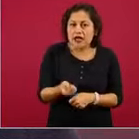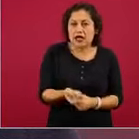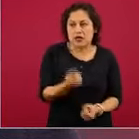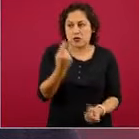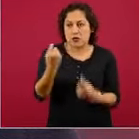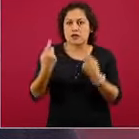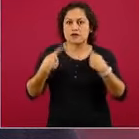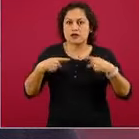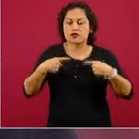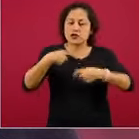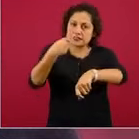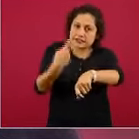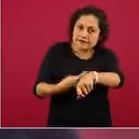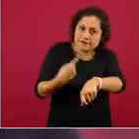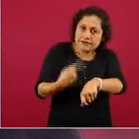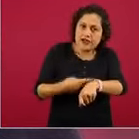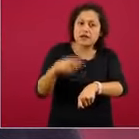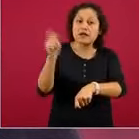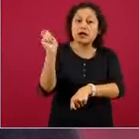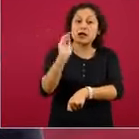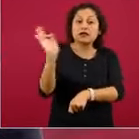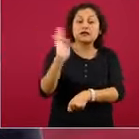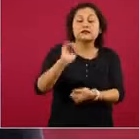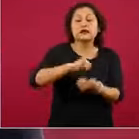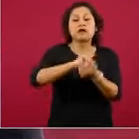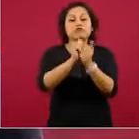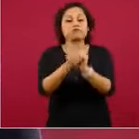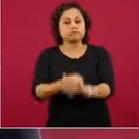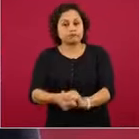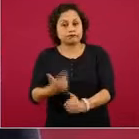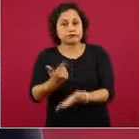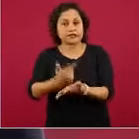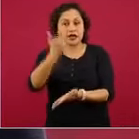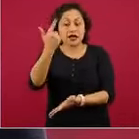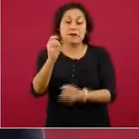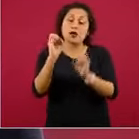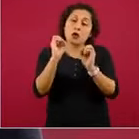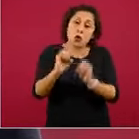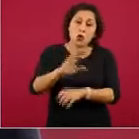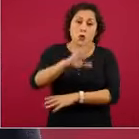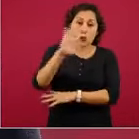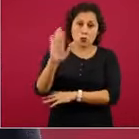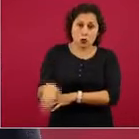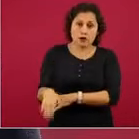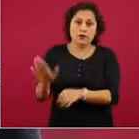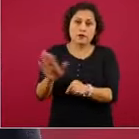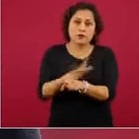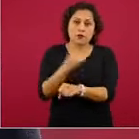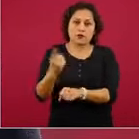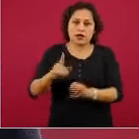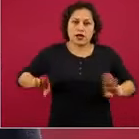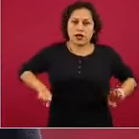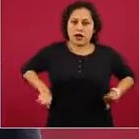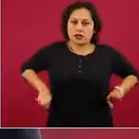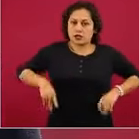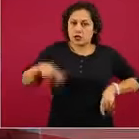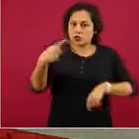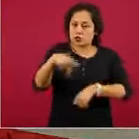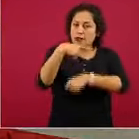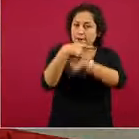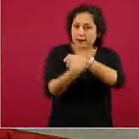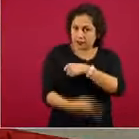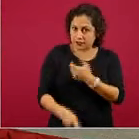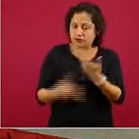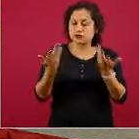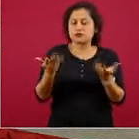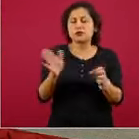que también pueden agravarse y personas que en su momento podrían fallecer, sobre todo si pertenecen a los grupos de riesgo. Entonces, pongamos